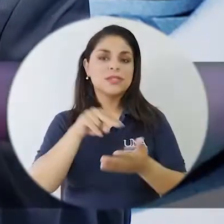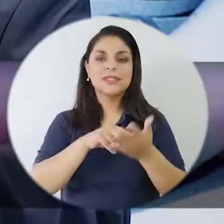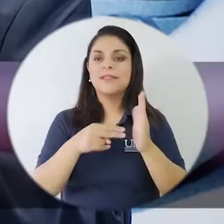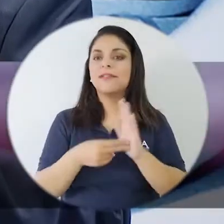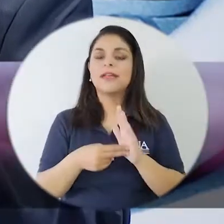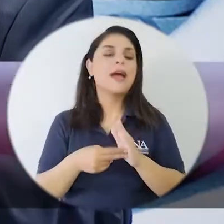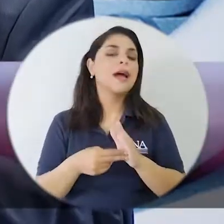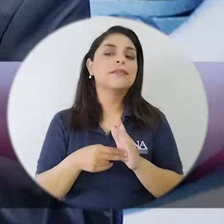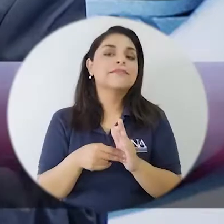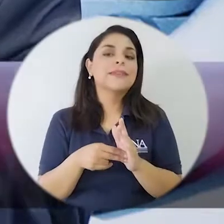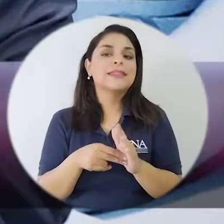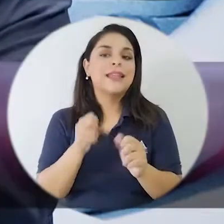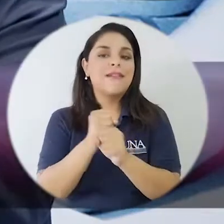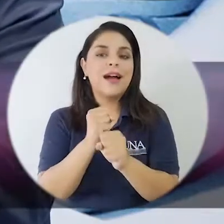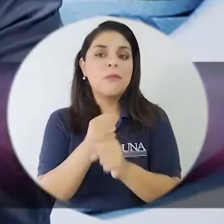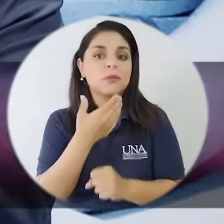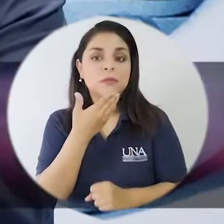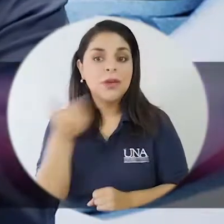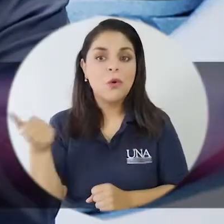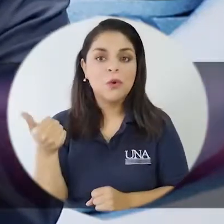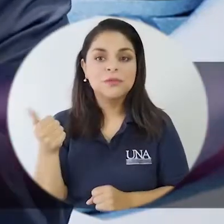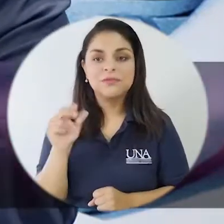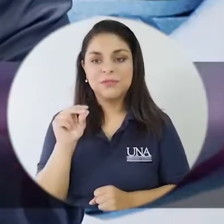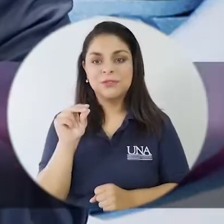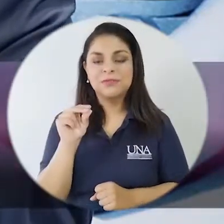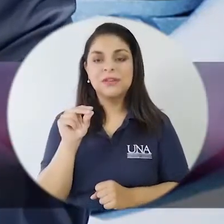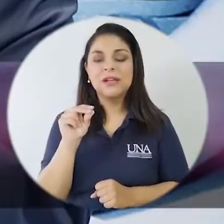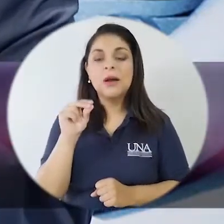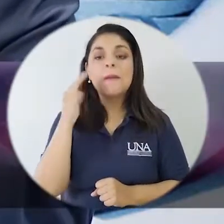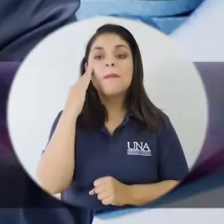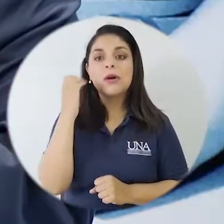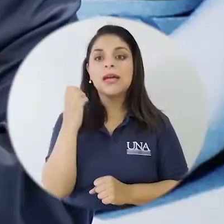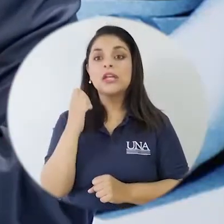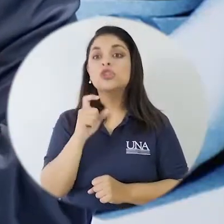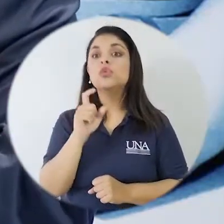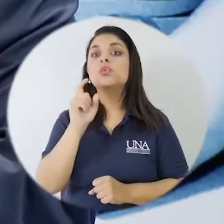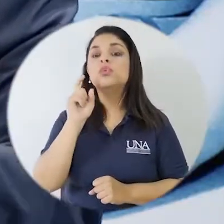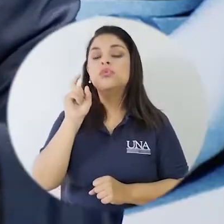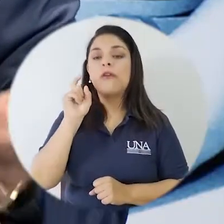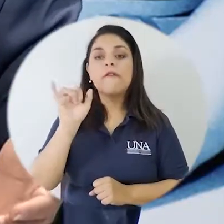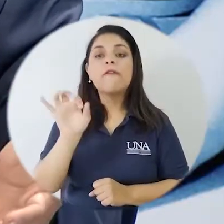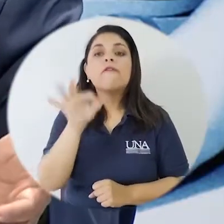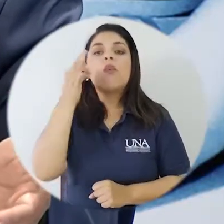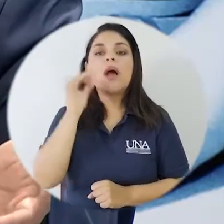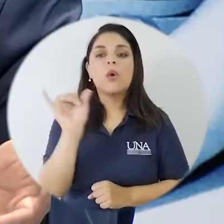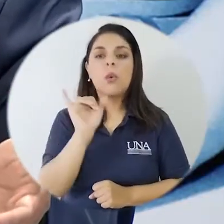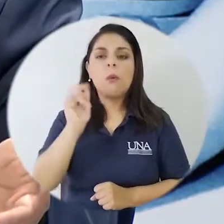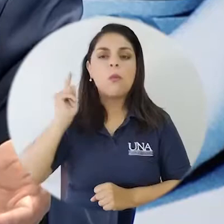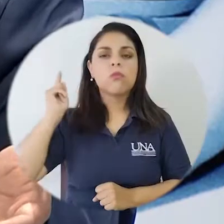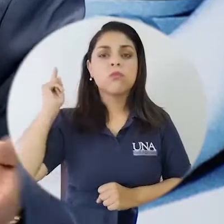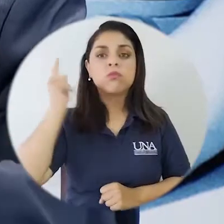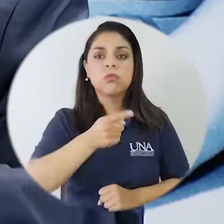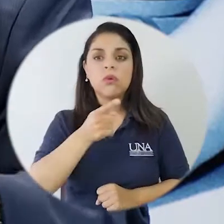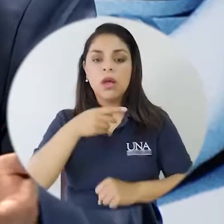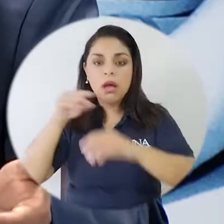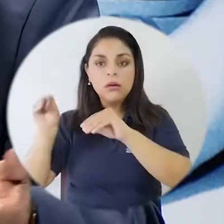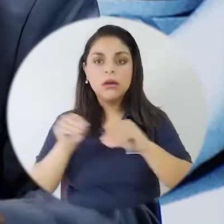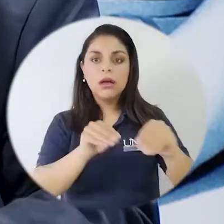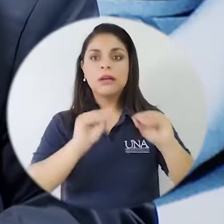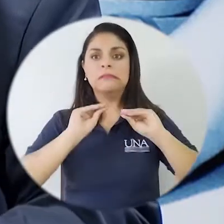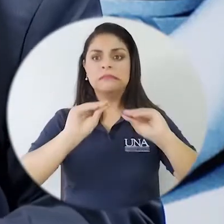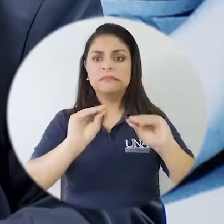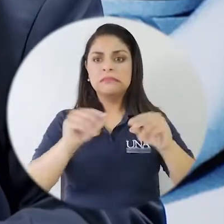forma, significa que tuvimos que migrar ahí como alternativa para poder seguir desarrollando nuestras clases y